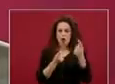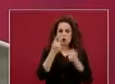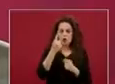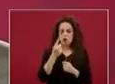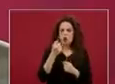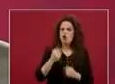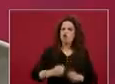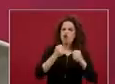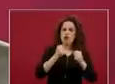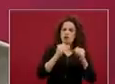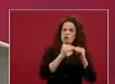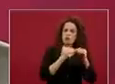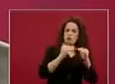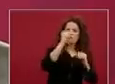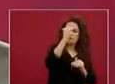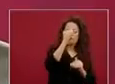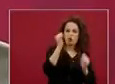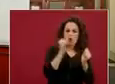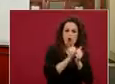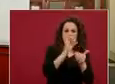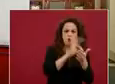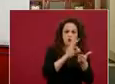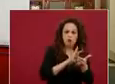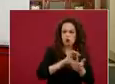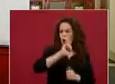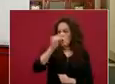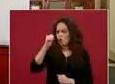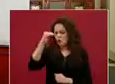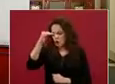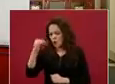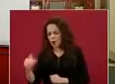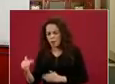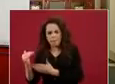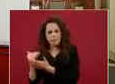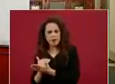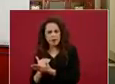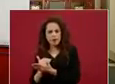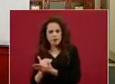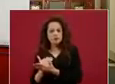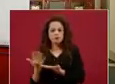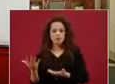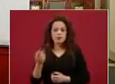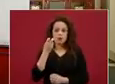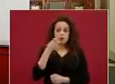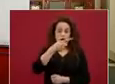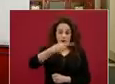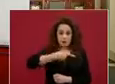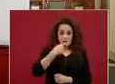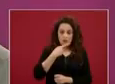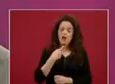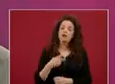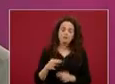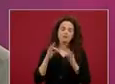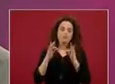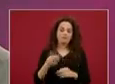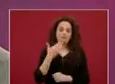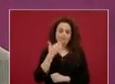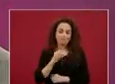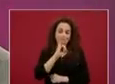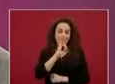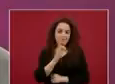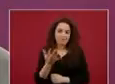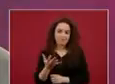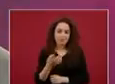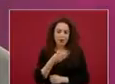altos en su puntuación y otros están bajos. Entonces creo que es procedente su pregunta. Lo que le puedo decir es que